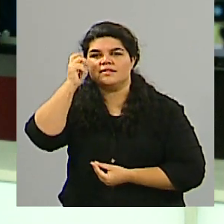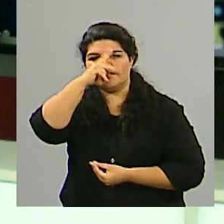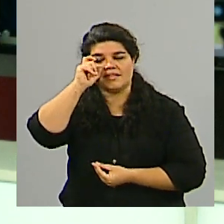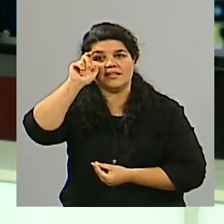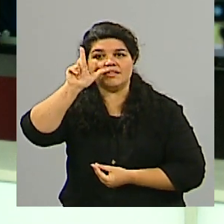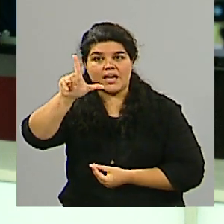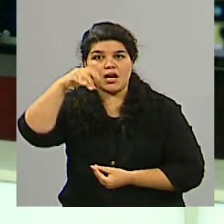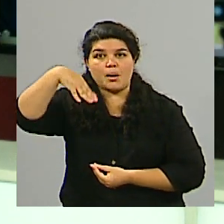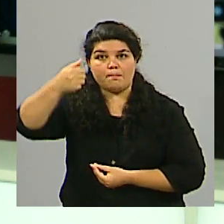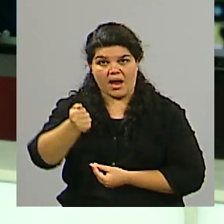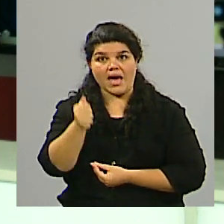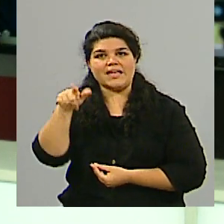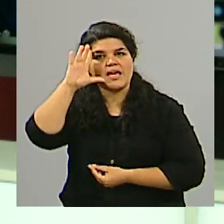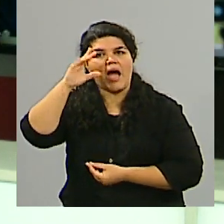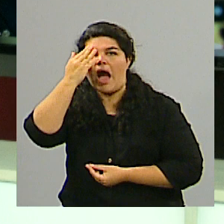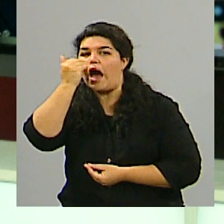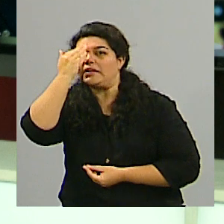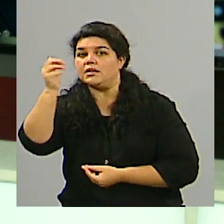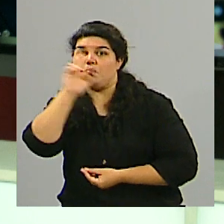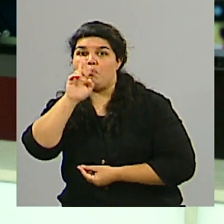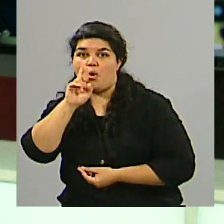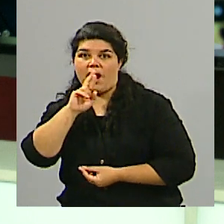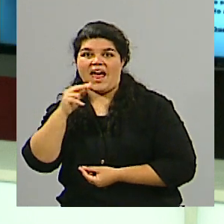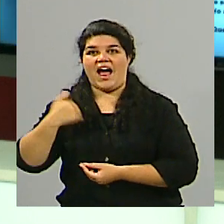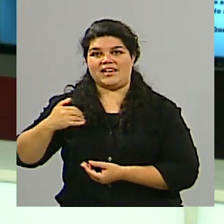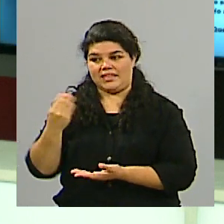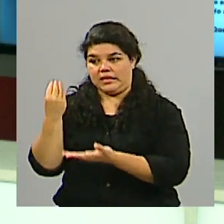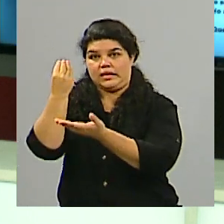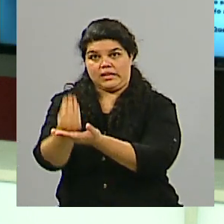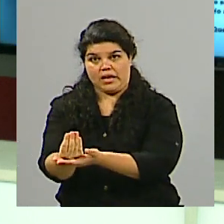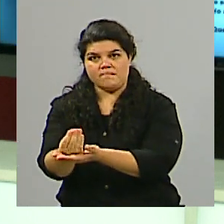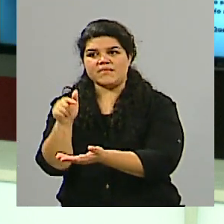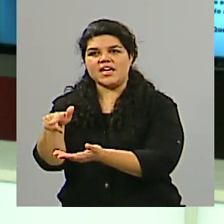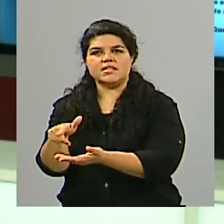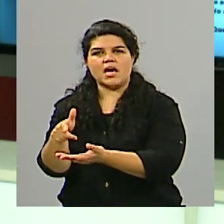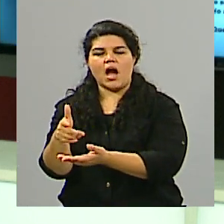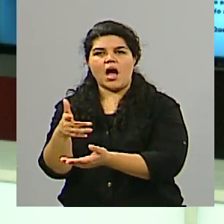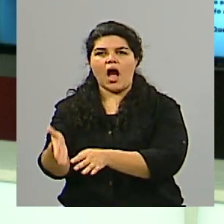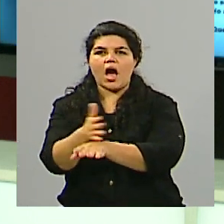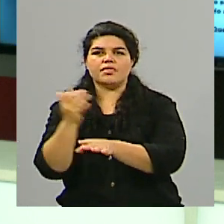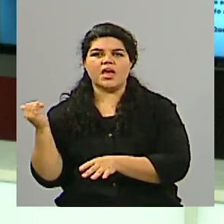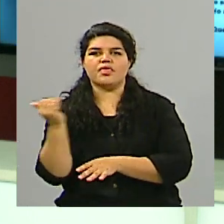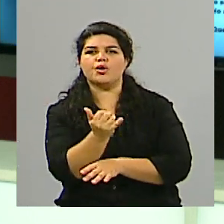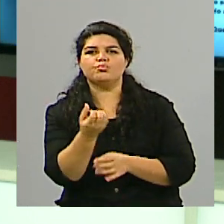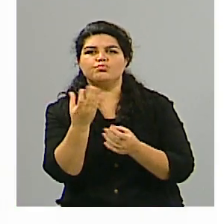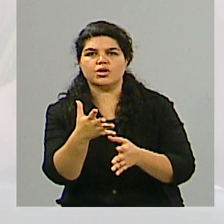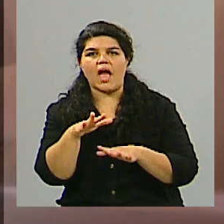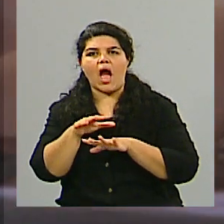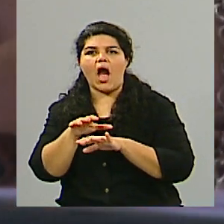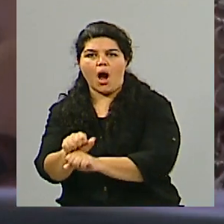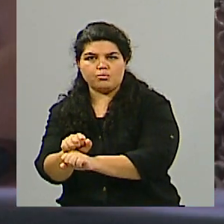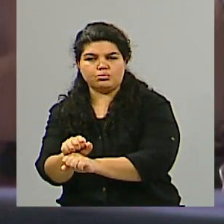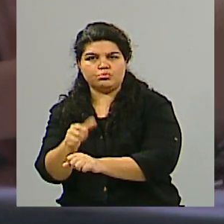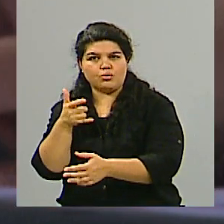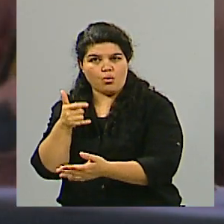actriz argentina que había denunciado hace un tiempo abuso sexual y violación del actor Juan